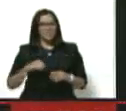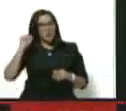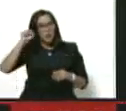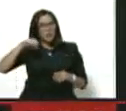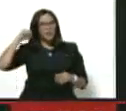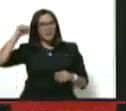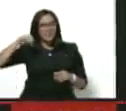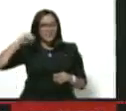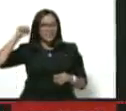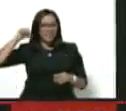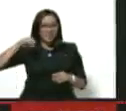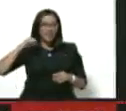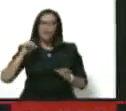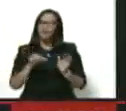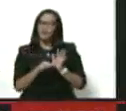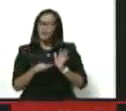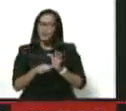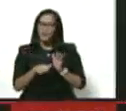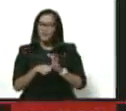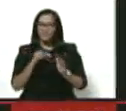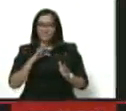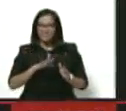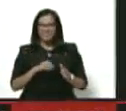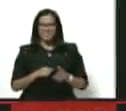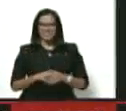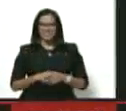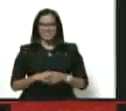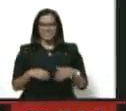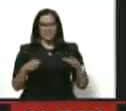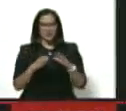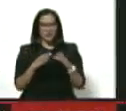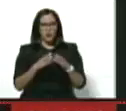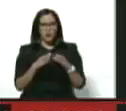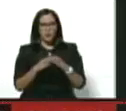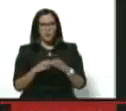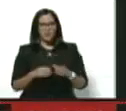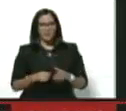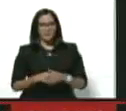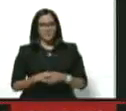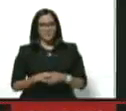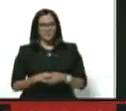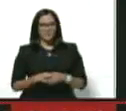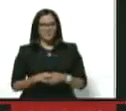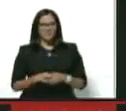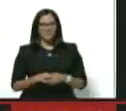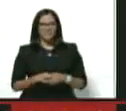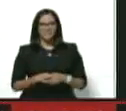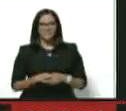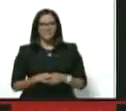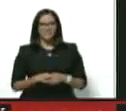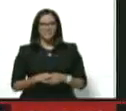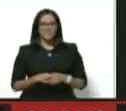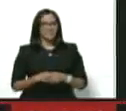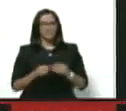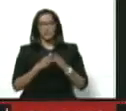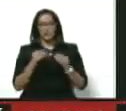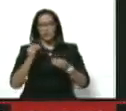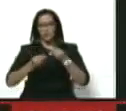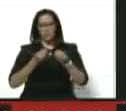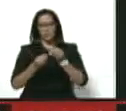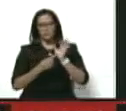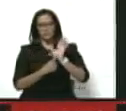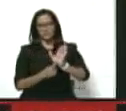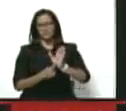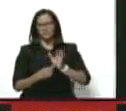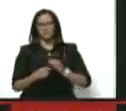videos donde aparecen los aparece el Bocotoco y bueno, todo esto, pues,